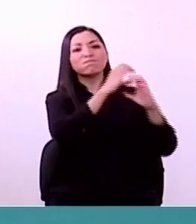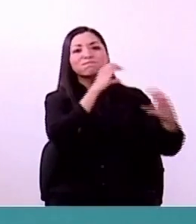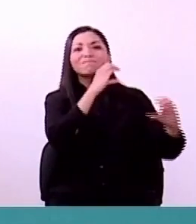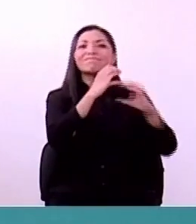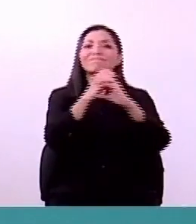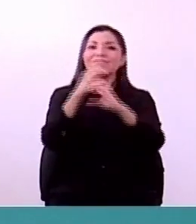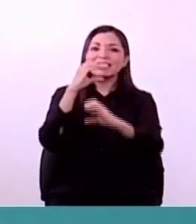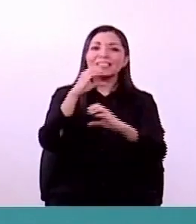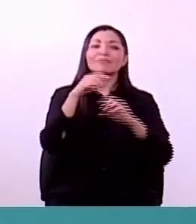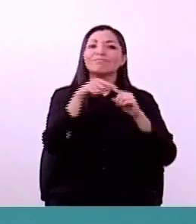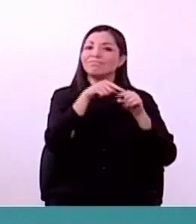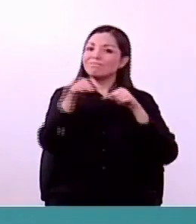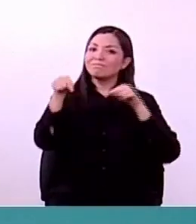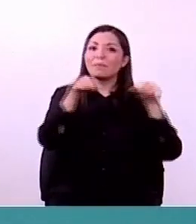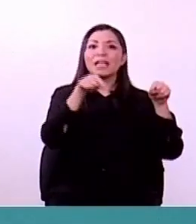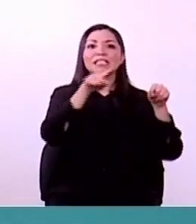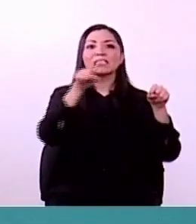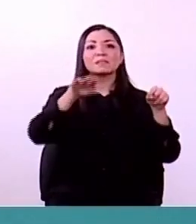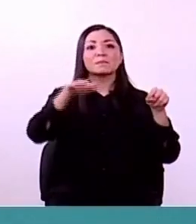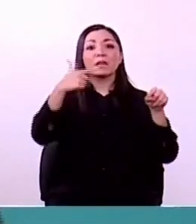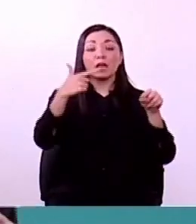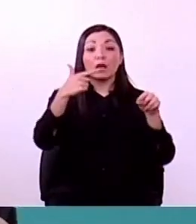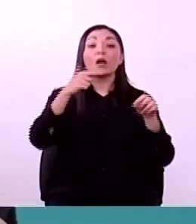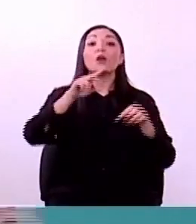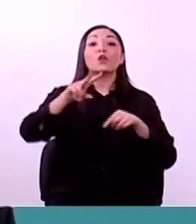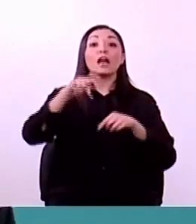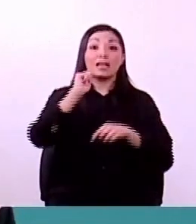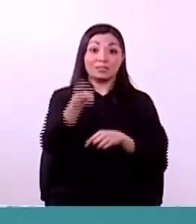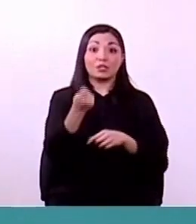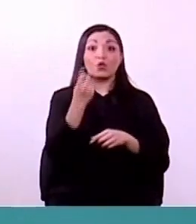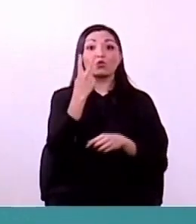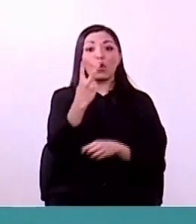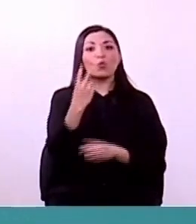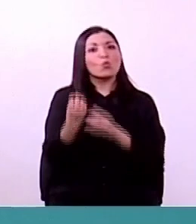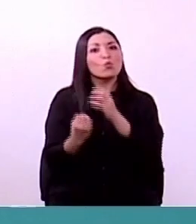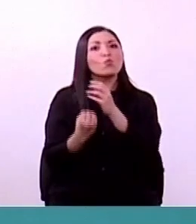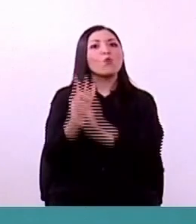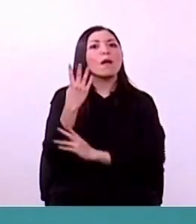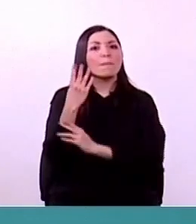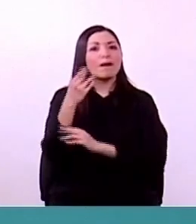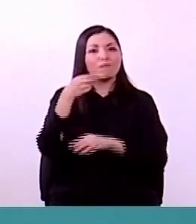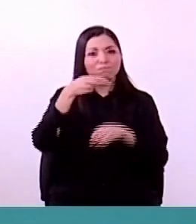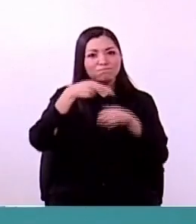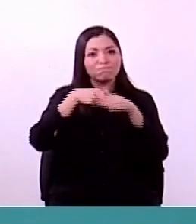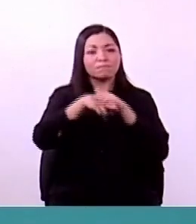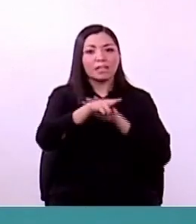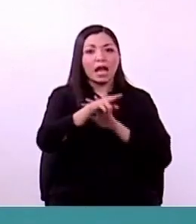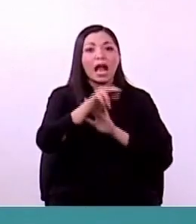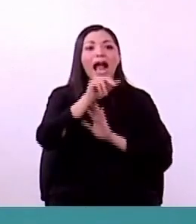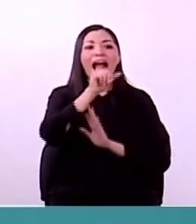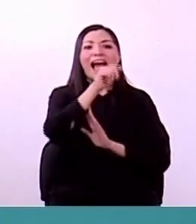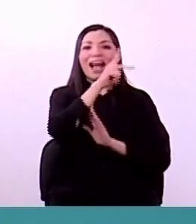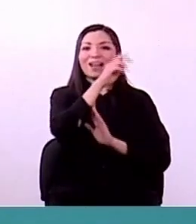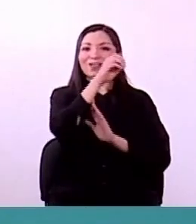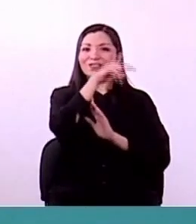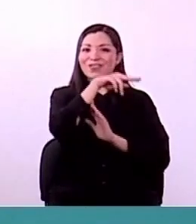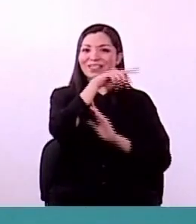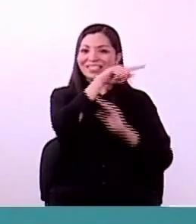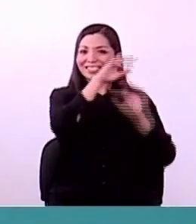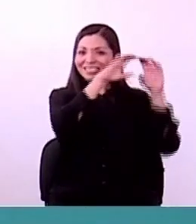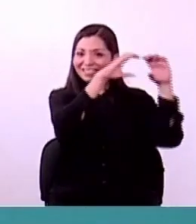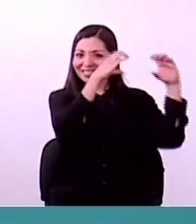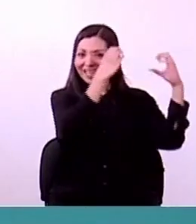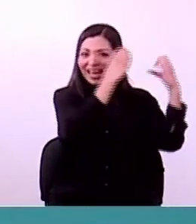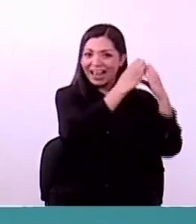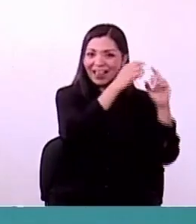de Guadalajara. También habrá dos nuevas líneas de tren ligero que caminarán desde el Estadio Akron a la Expo, al